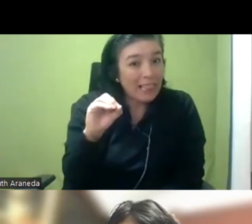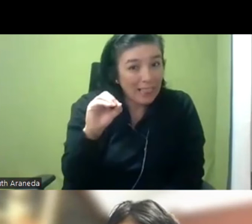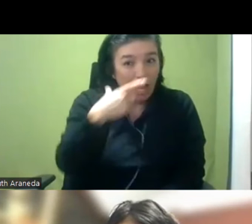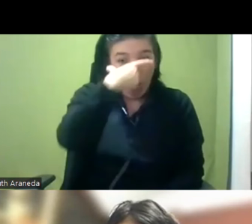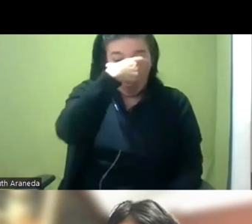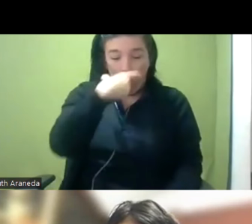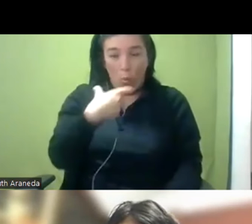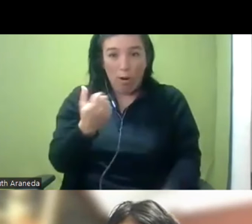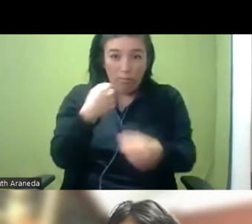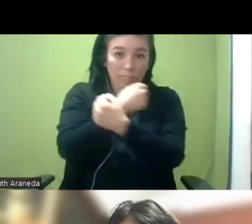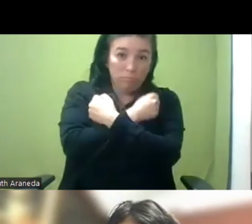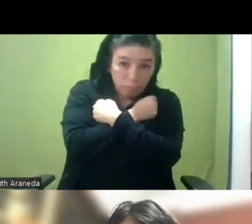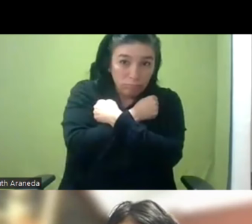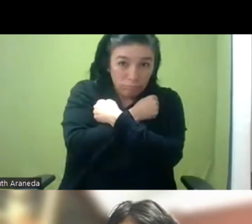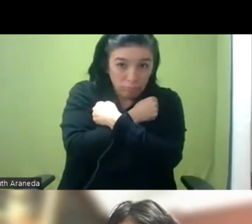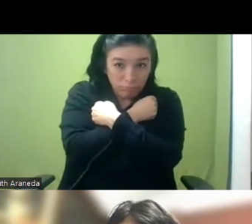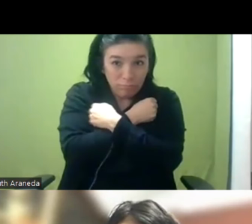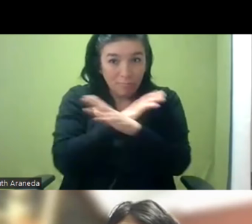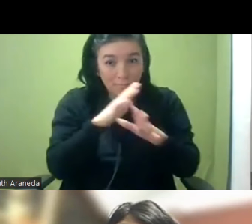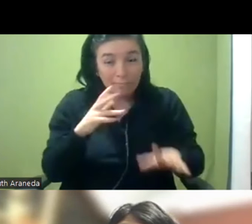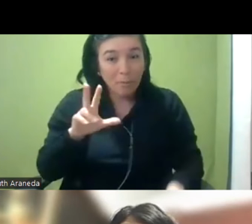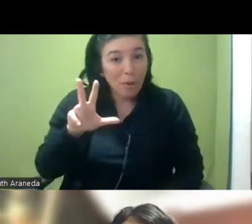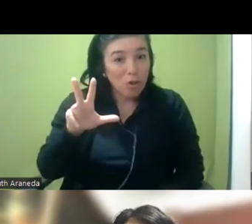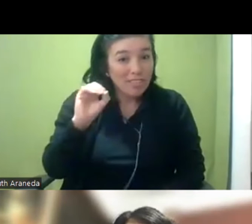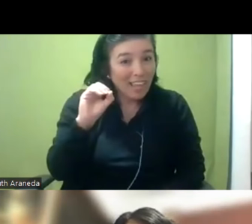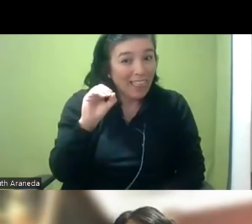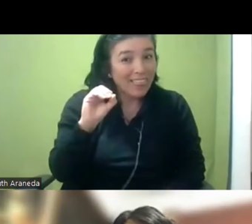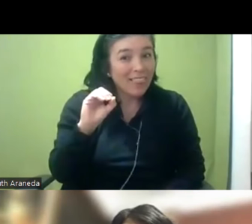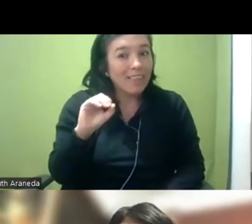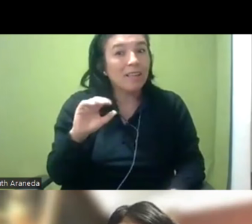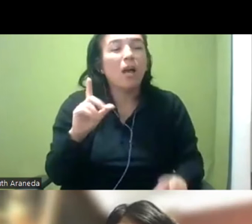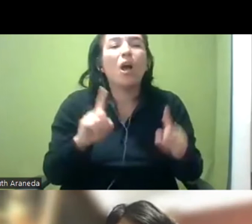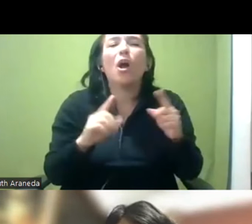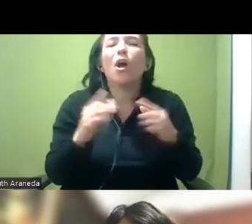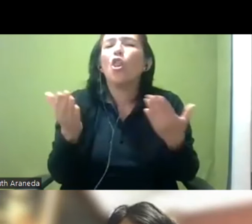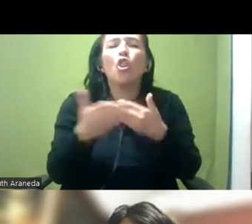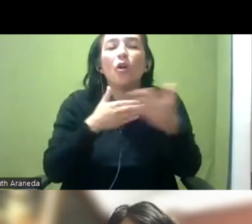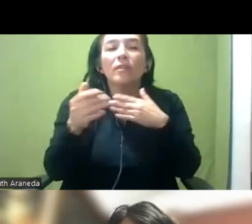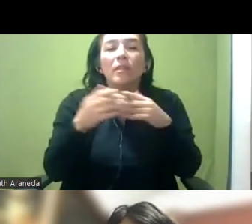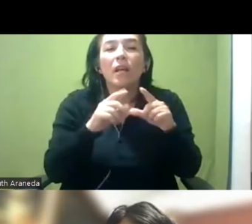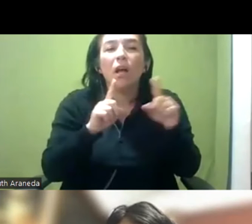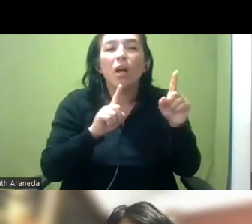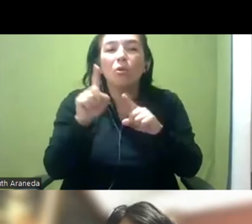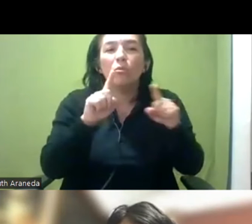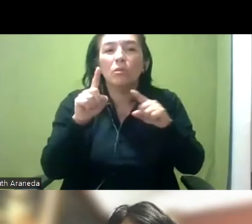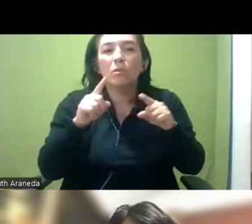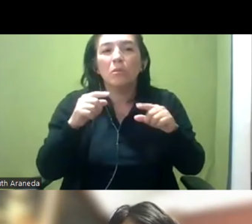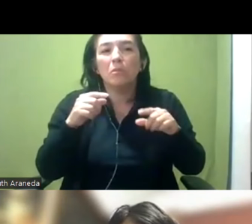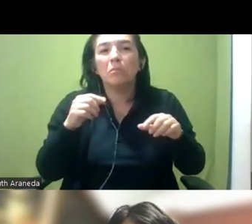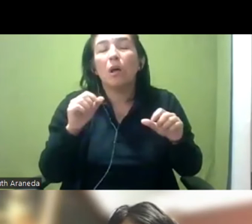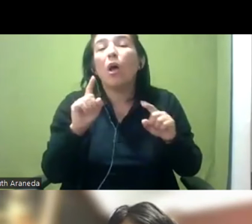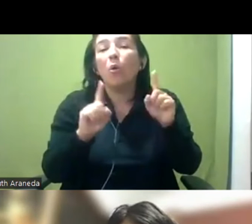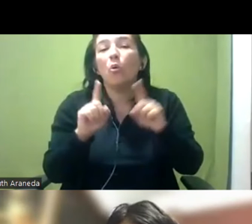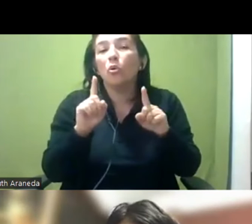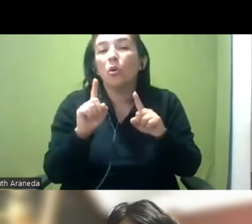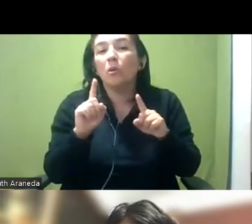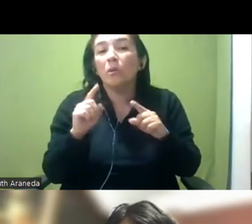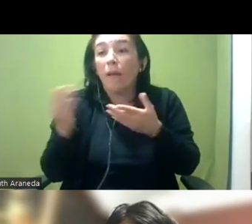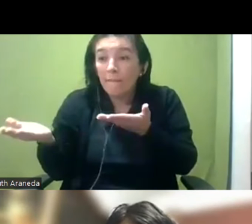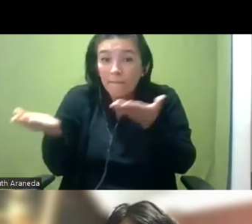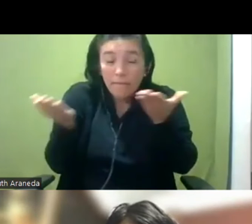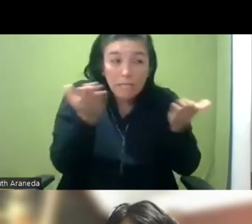cuerpos momificados, ¿no? En unos depósitos que pueden ser no visitados, pero